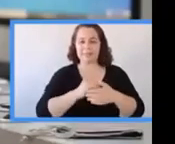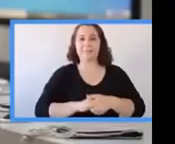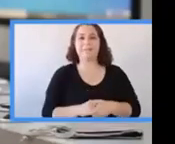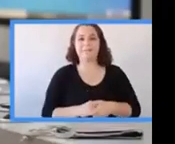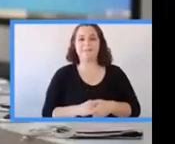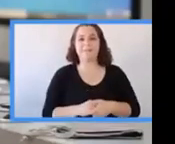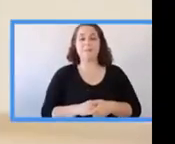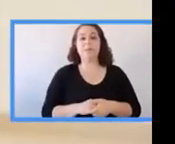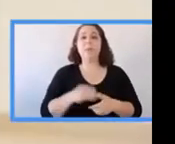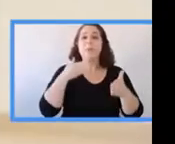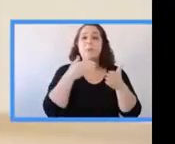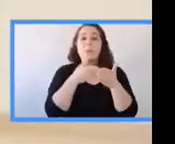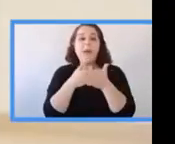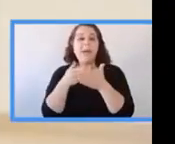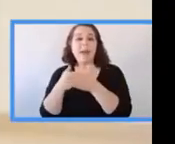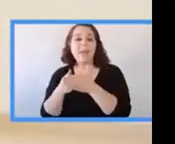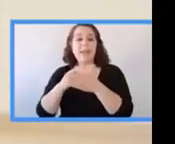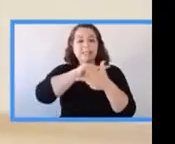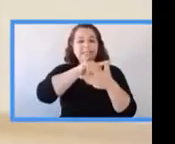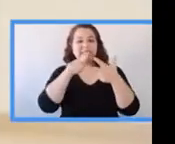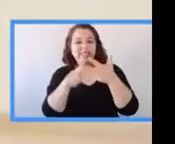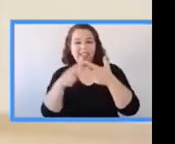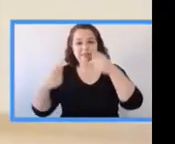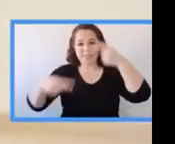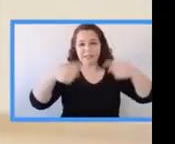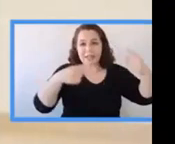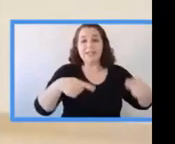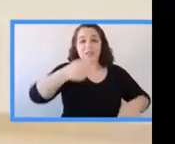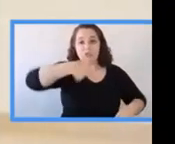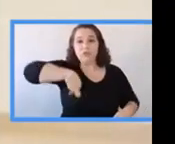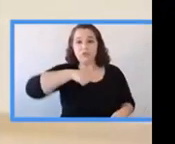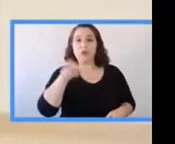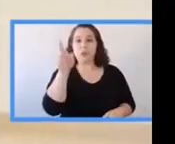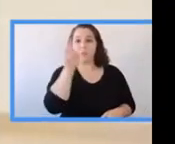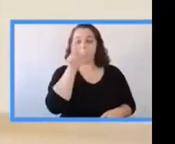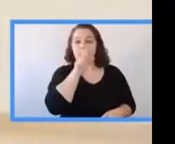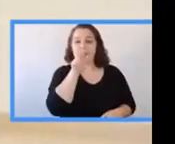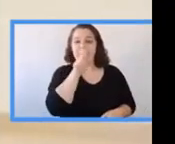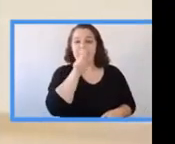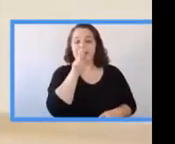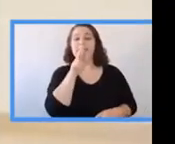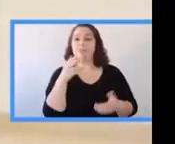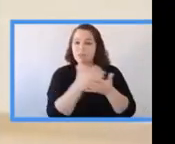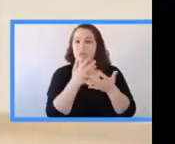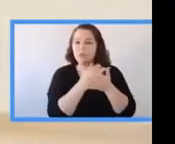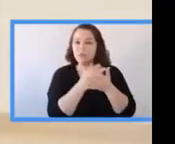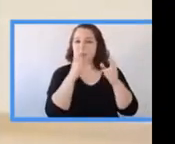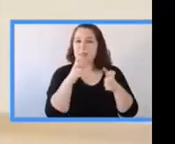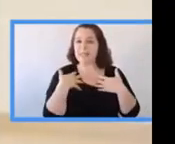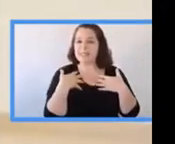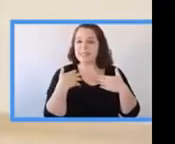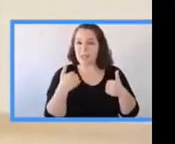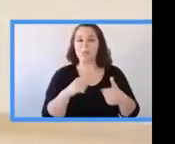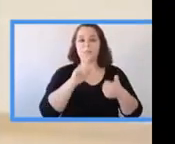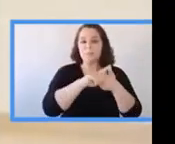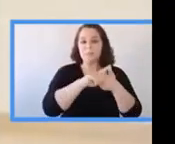llamaríamos discapacidad. Hay 3 tipos de barreras que frecuentemente las mujeres con discapacidad tenemos en el sistema